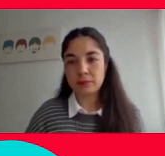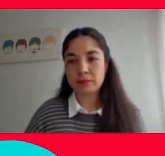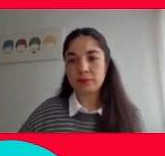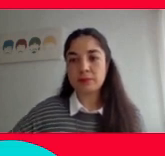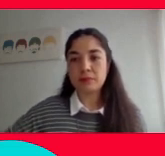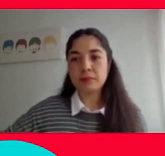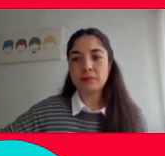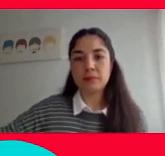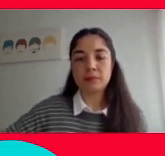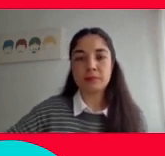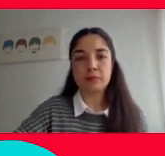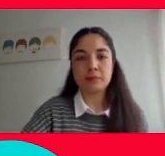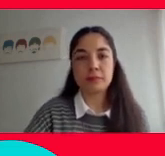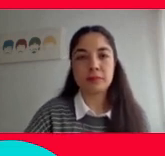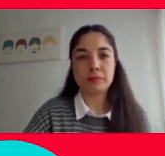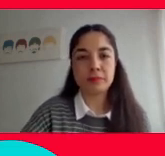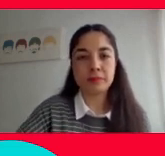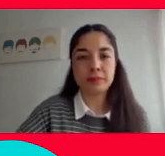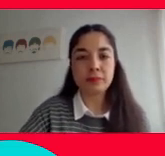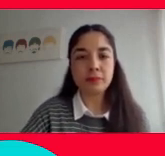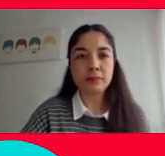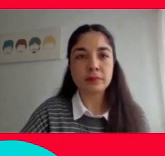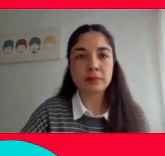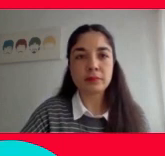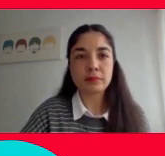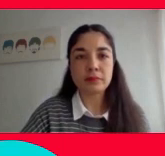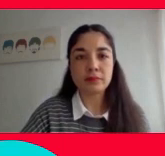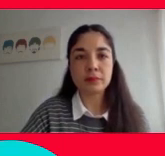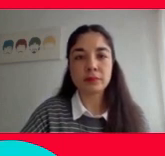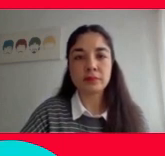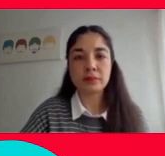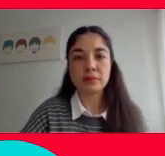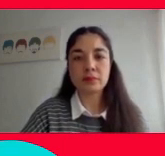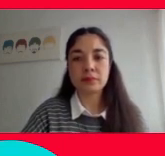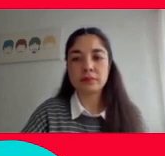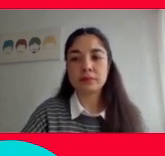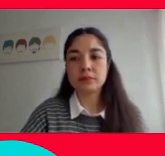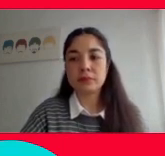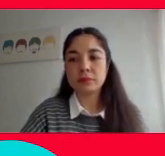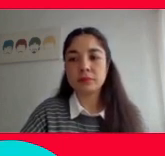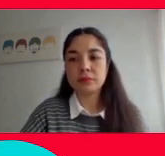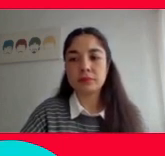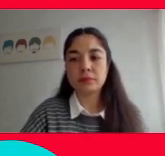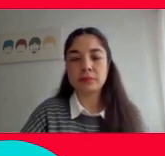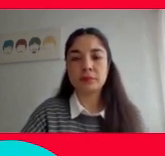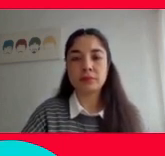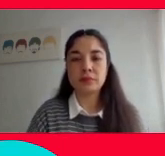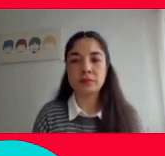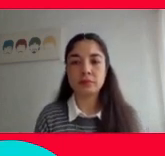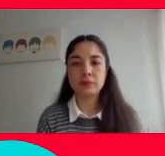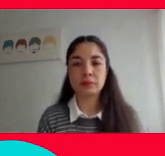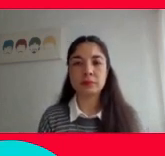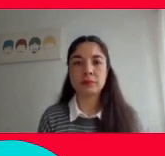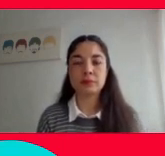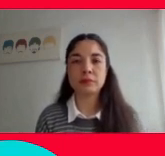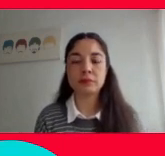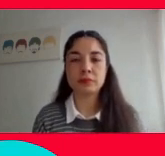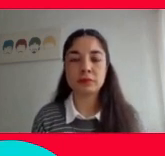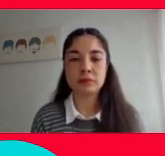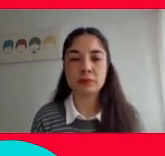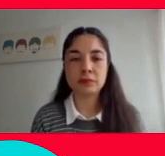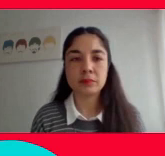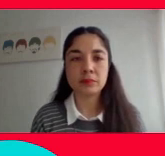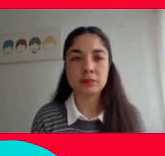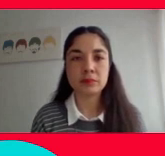hecho ellos, de hecho, es comparar la variante Delta con la variante Alfa, ¿ya? Porque la variante Alfa es la que ellos tenían primero, y como mencionaba